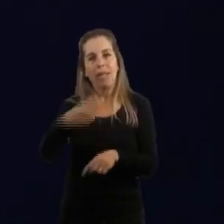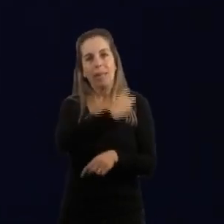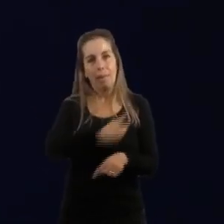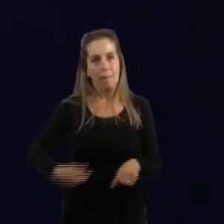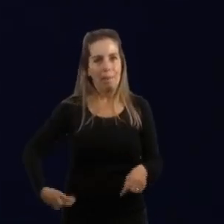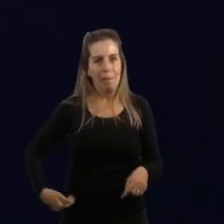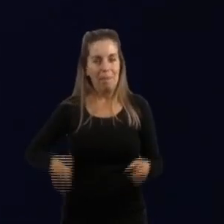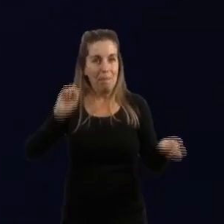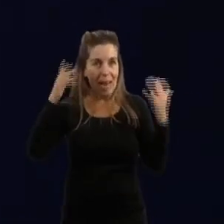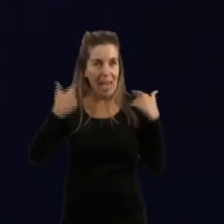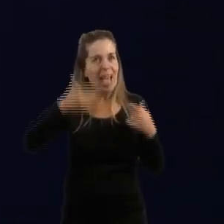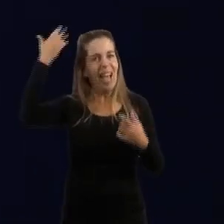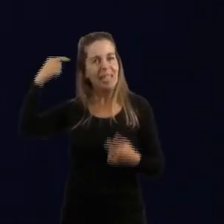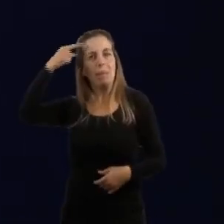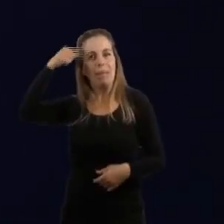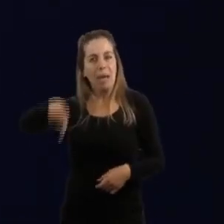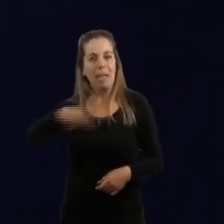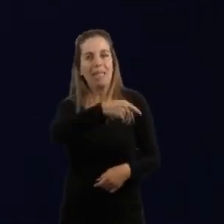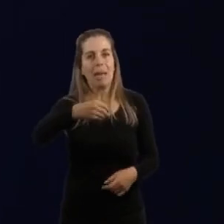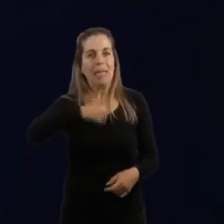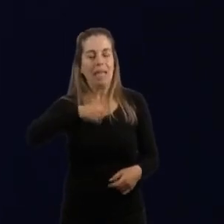Pascuas, o en Semana Santa, perdón,